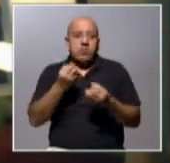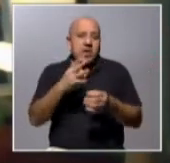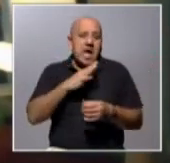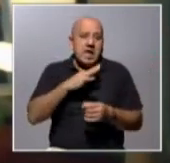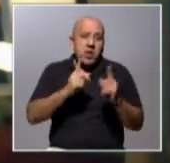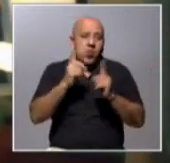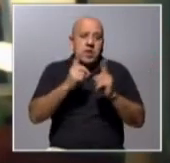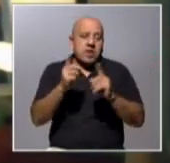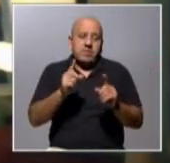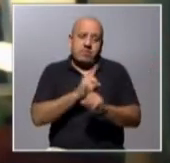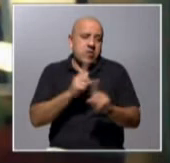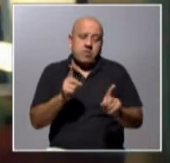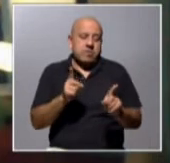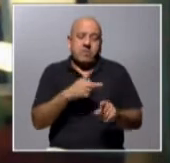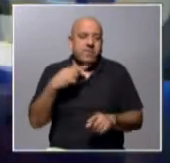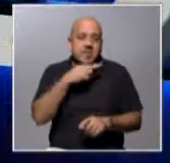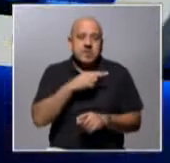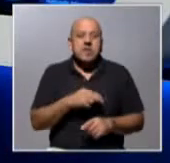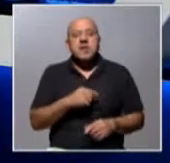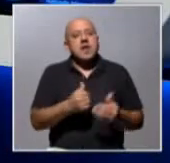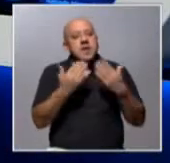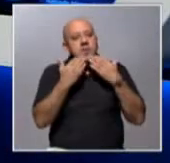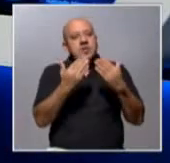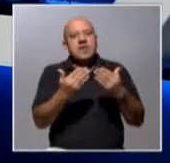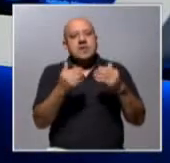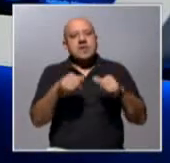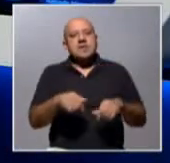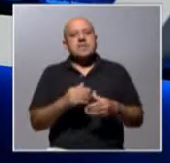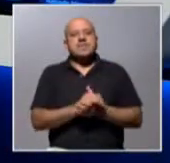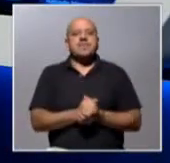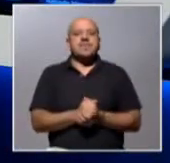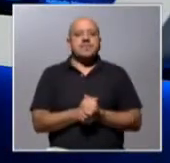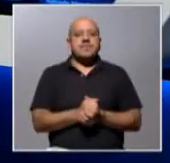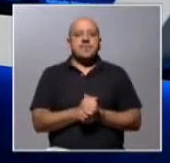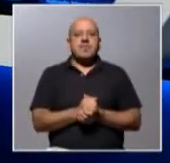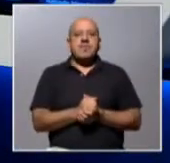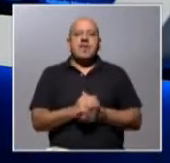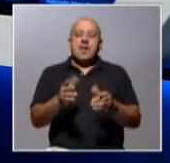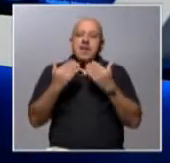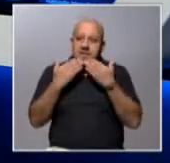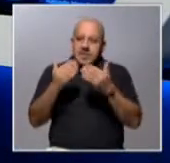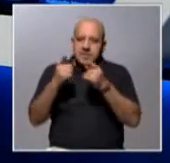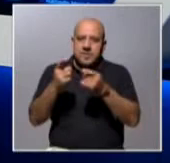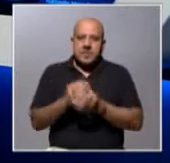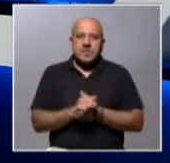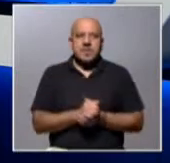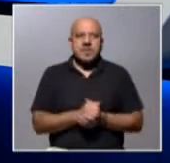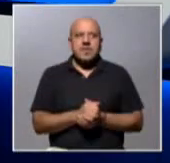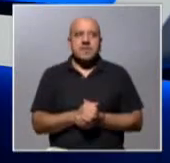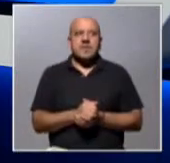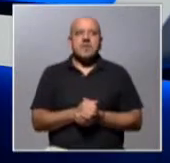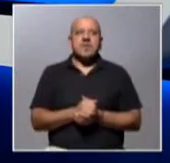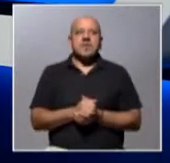no. Genial, María Eugenia. Muchísimas gracias por estos minutos. No, por favor, gracias a ustedes. Gracias por